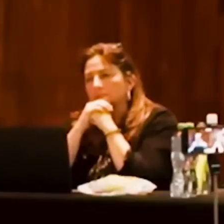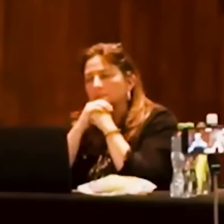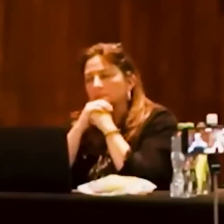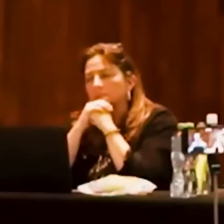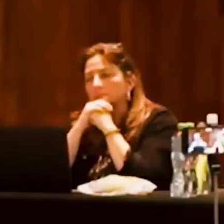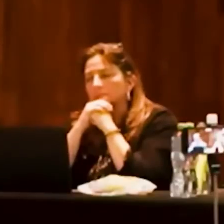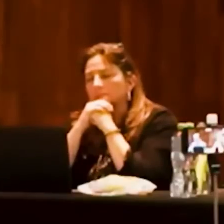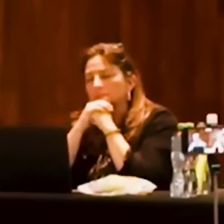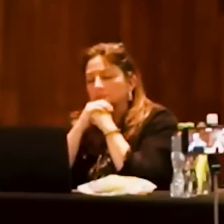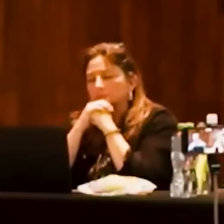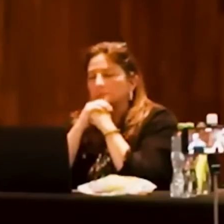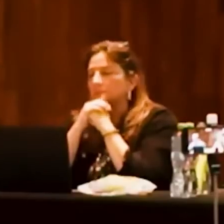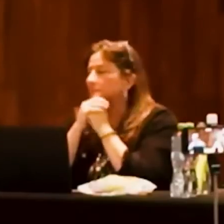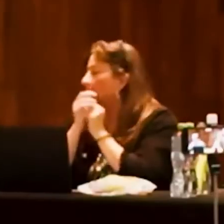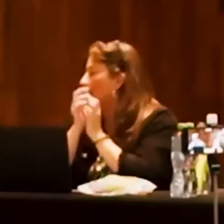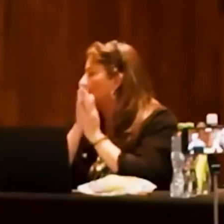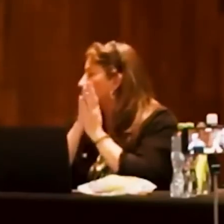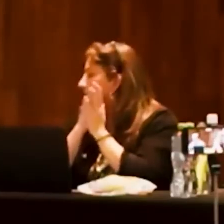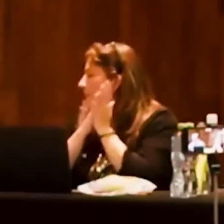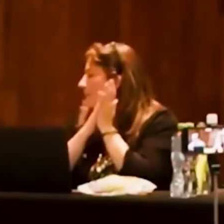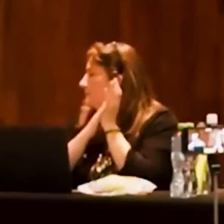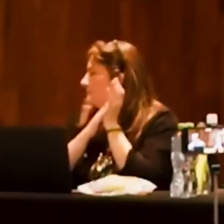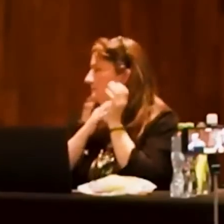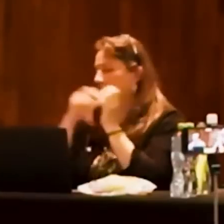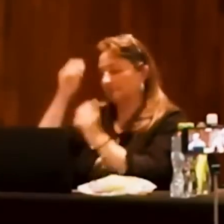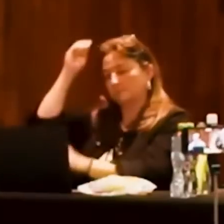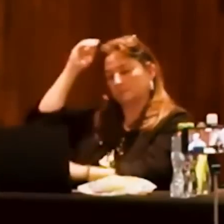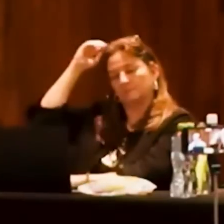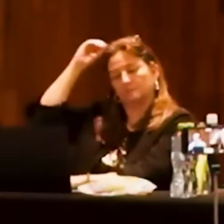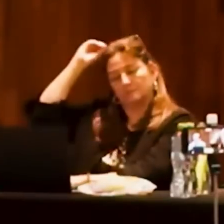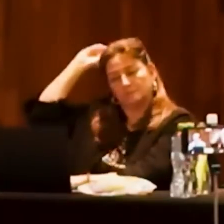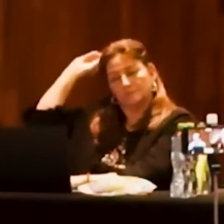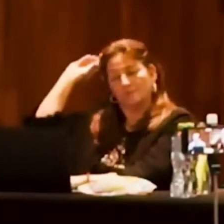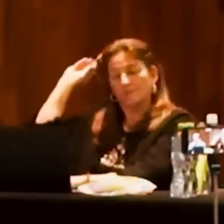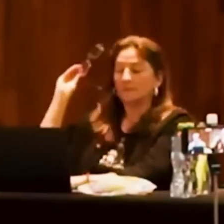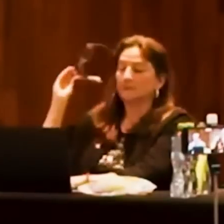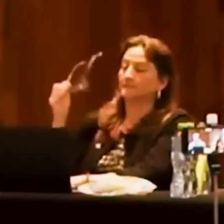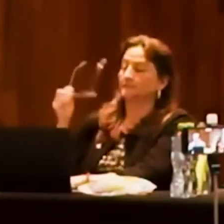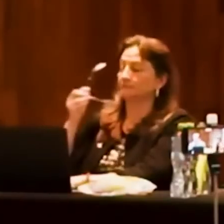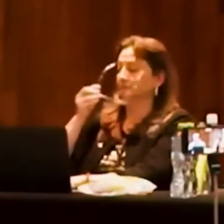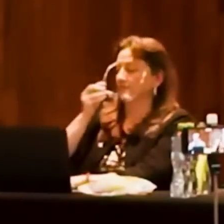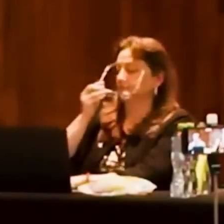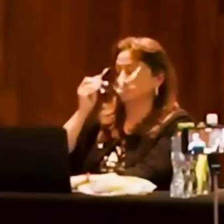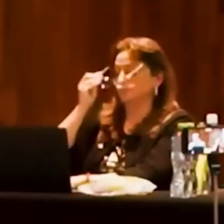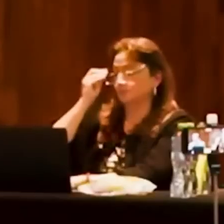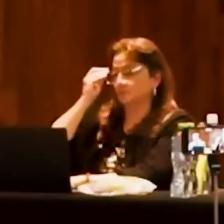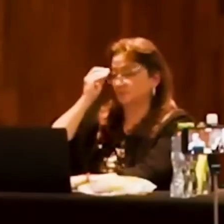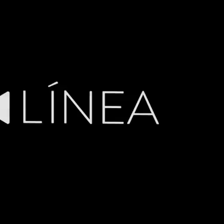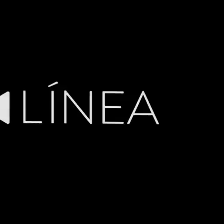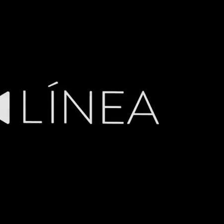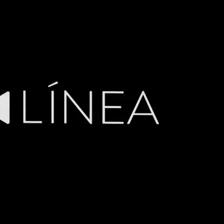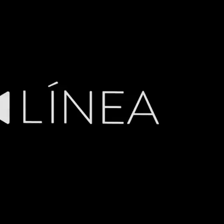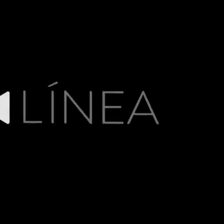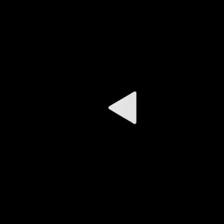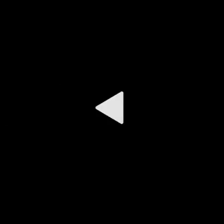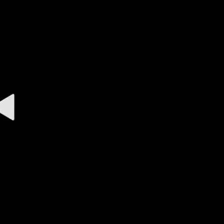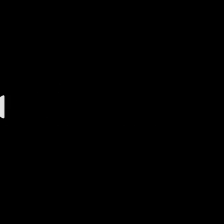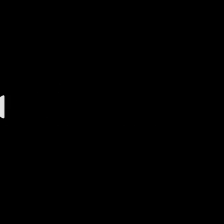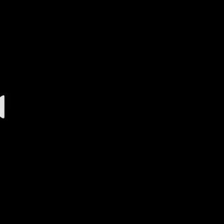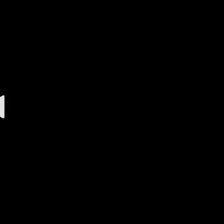se necesita conocer y obviamente hay que tomar declaración a estas personas